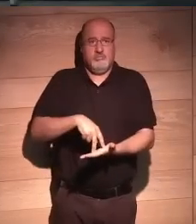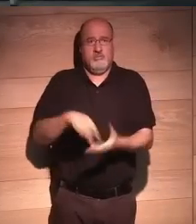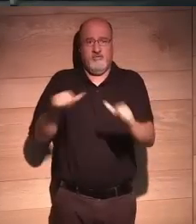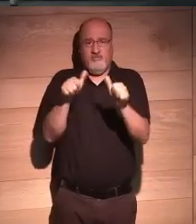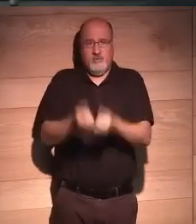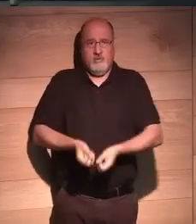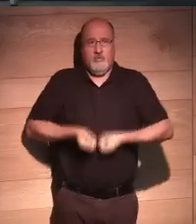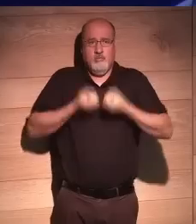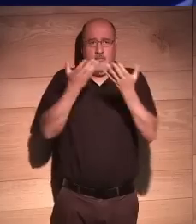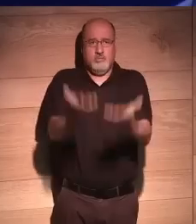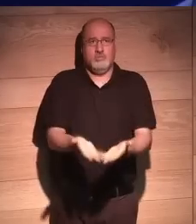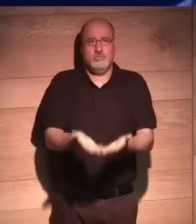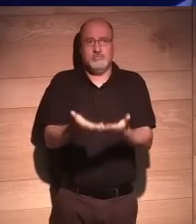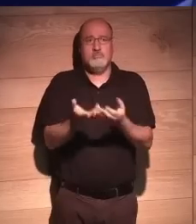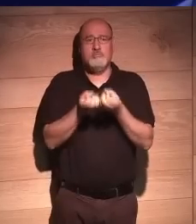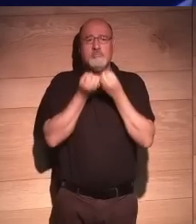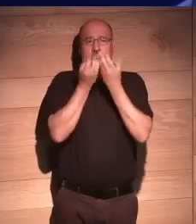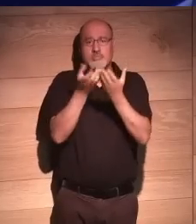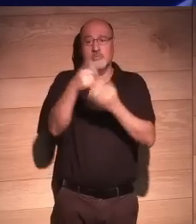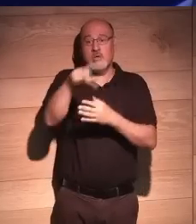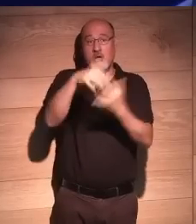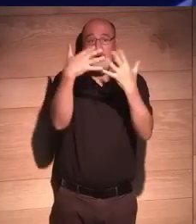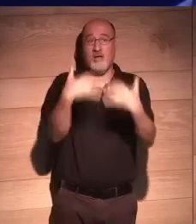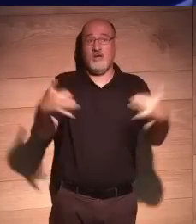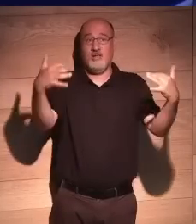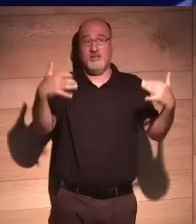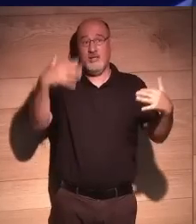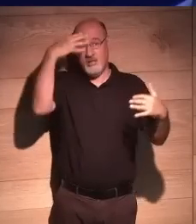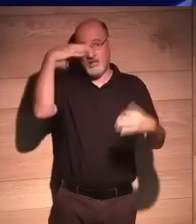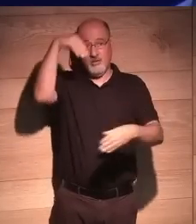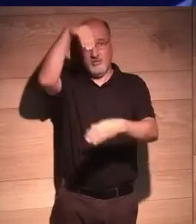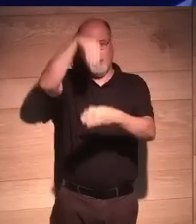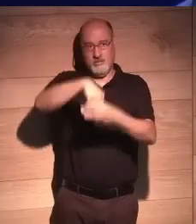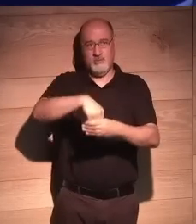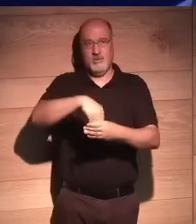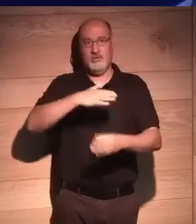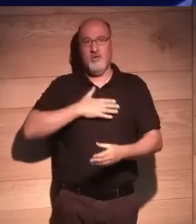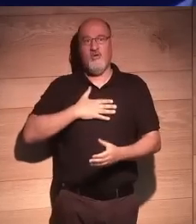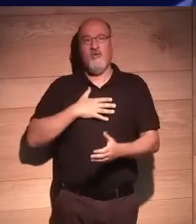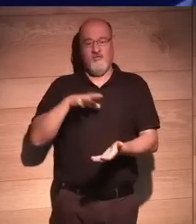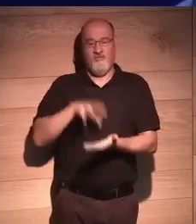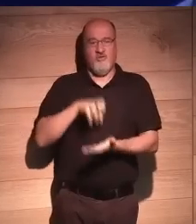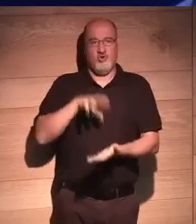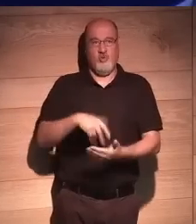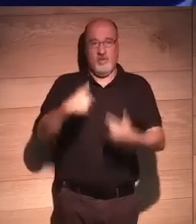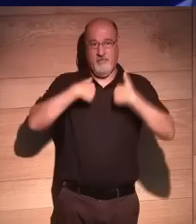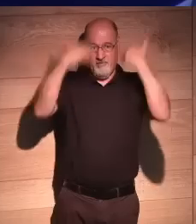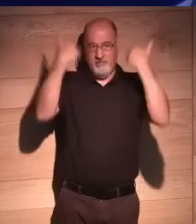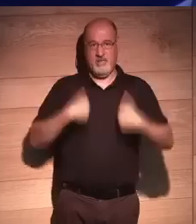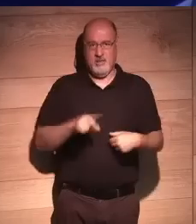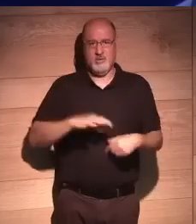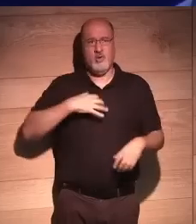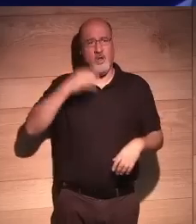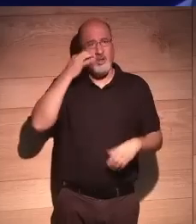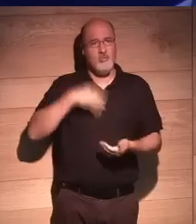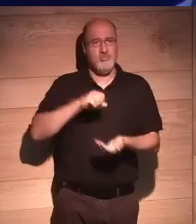que estar, para decirle a la gente, que la gente crea que yo estoy allí, no he mandado una fotocopia. Entonces, alrededor de este